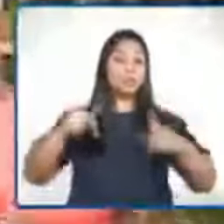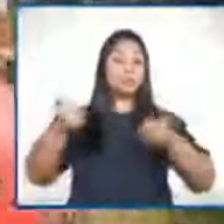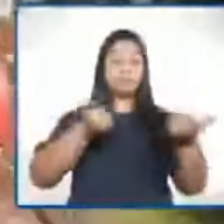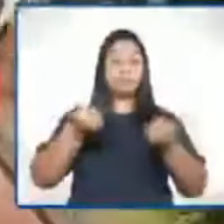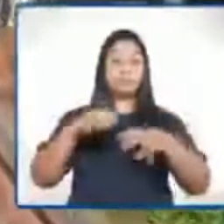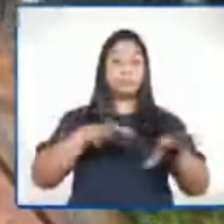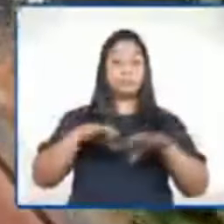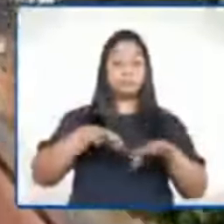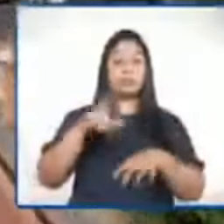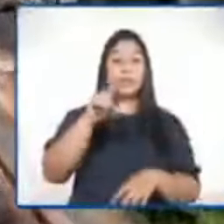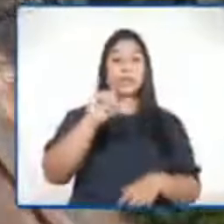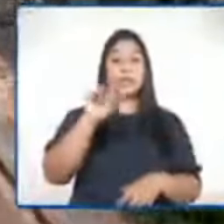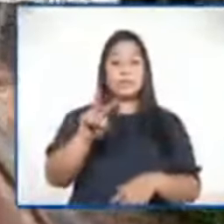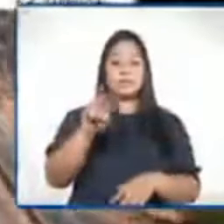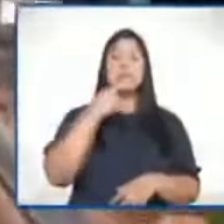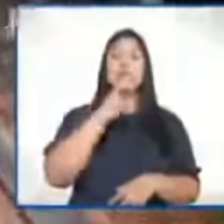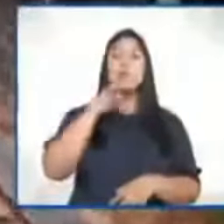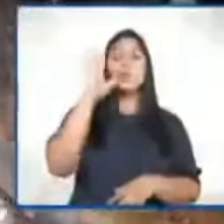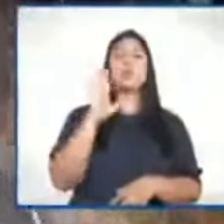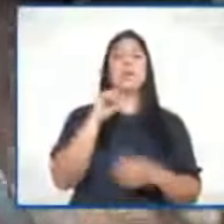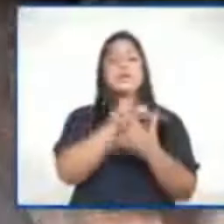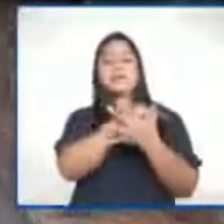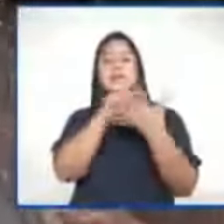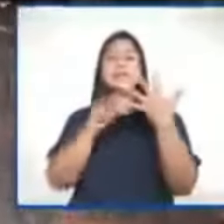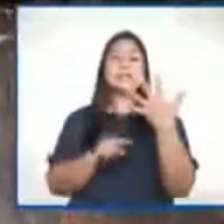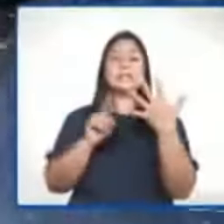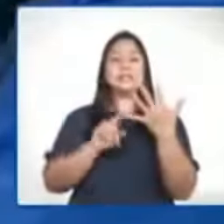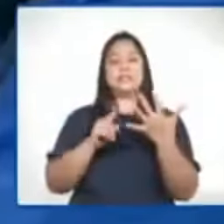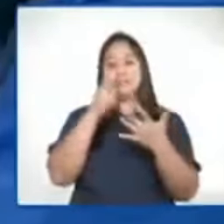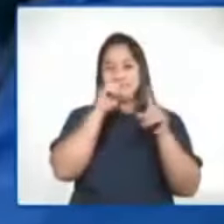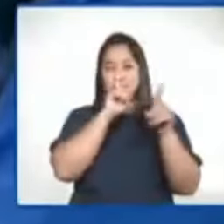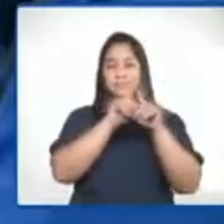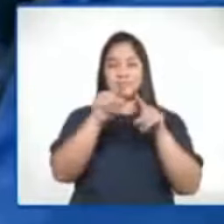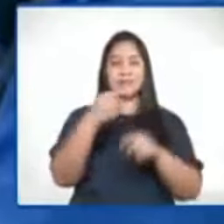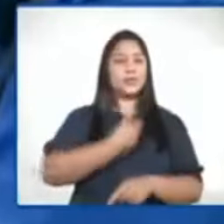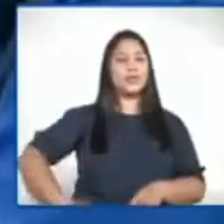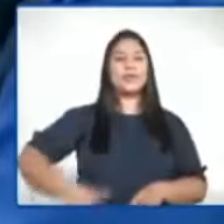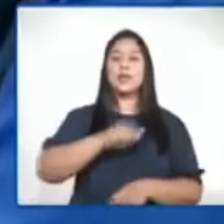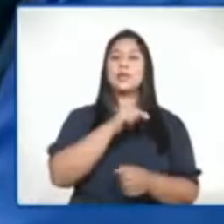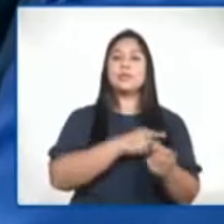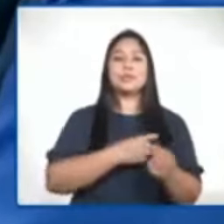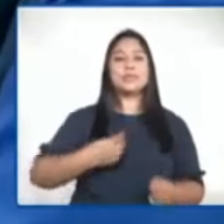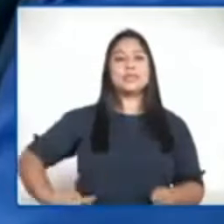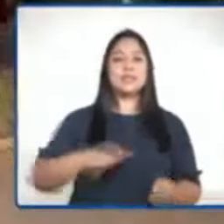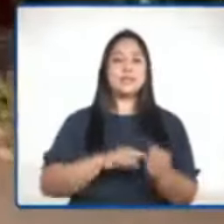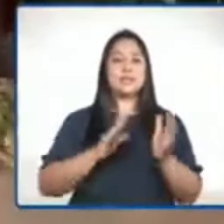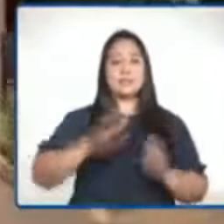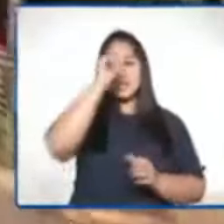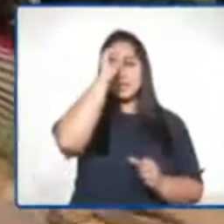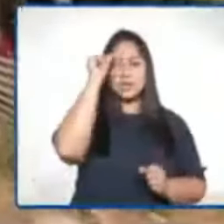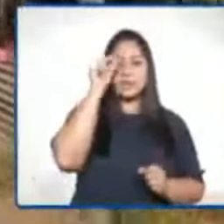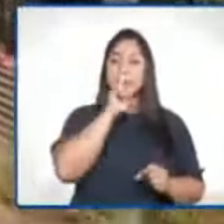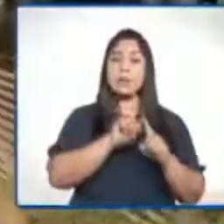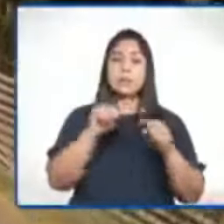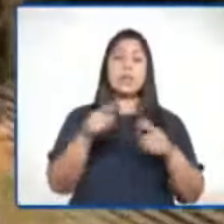CIB cumple uno de los 5 pilares del gobierno del presidente Dr. Alejandro Yamatei, como es